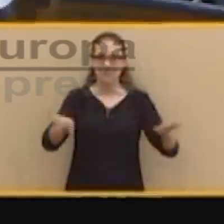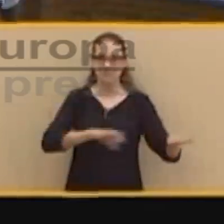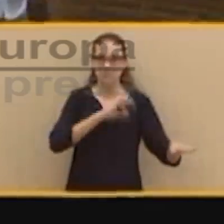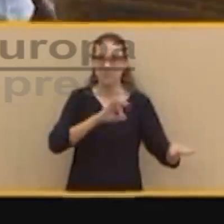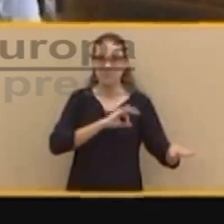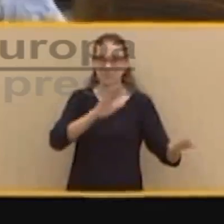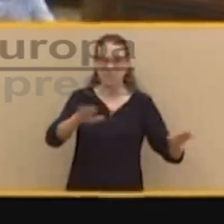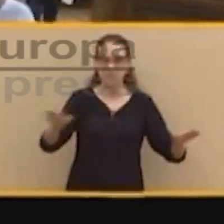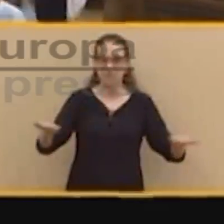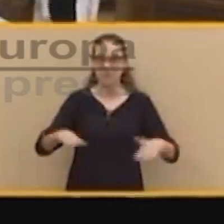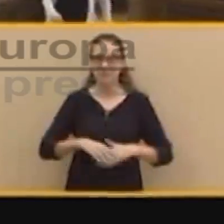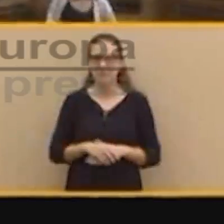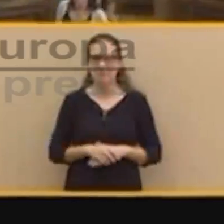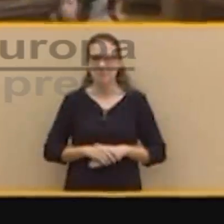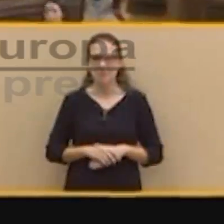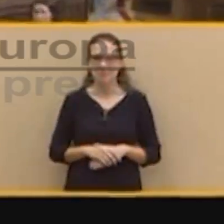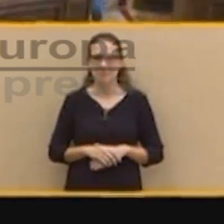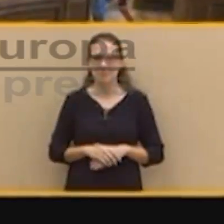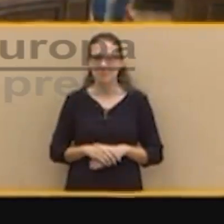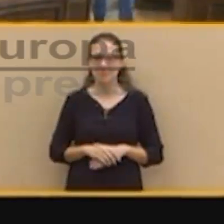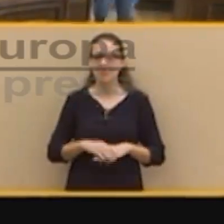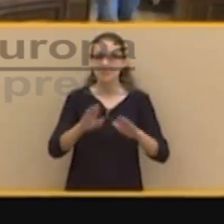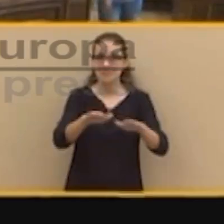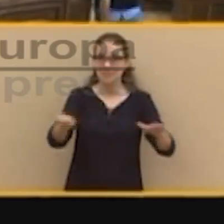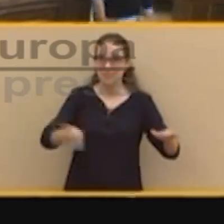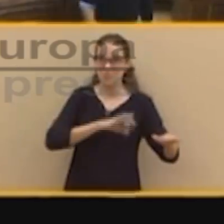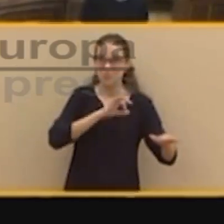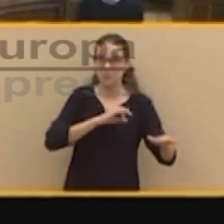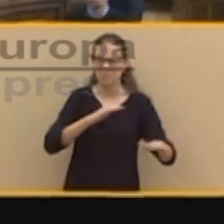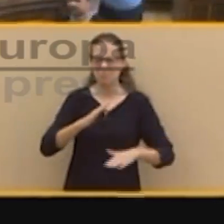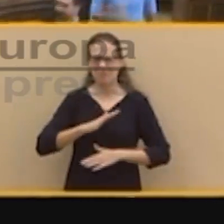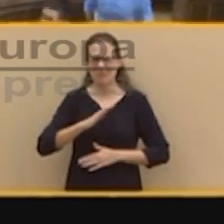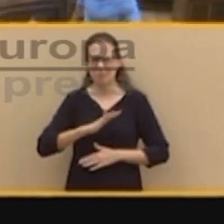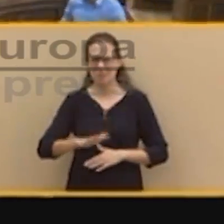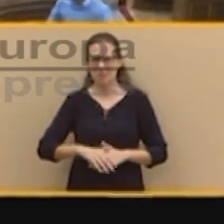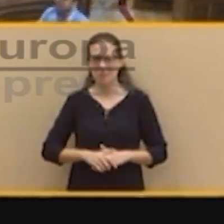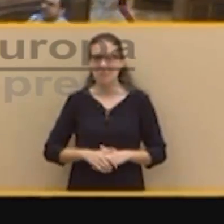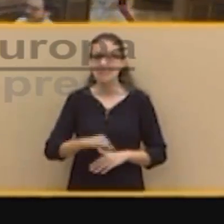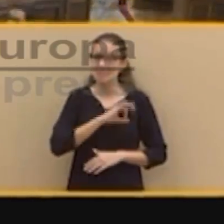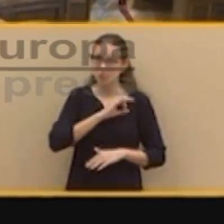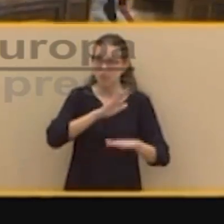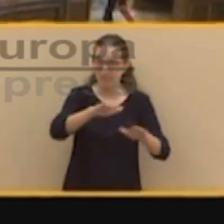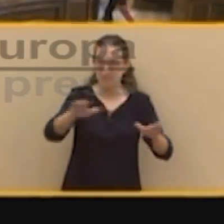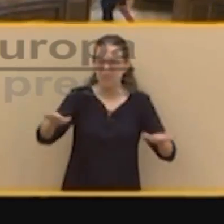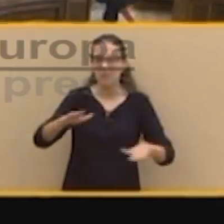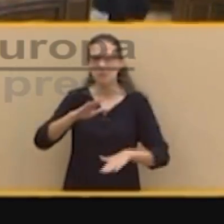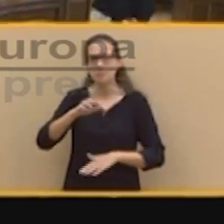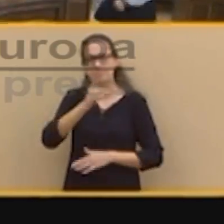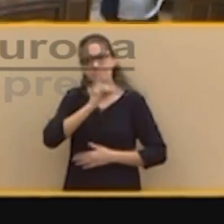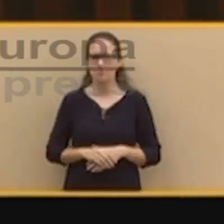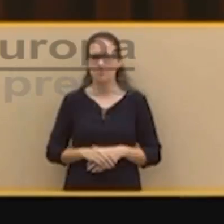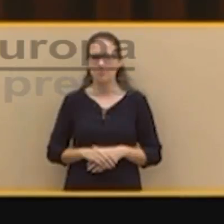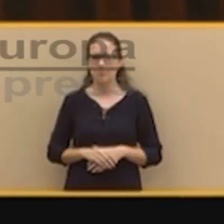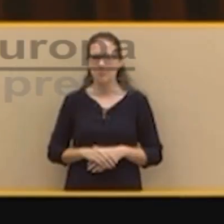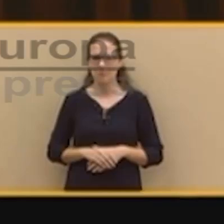esta manera. Señorías, por favor. Y registrando un escrito contra Pastor, acusándola de